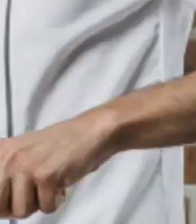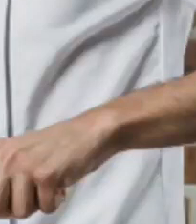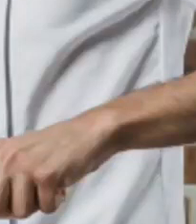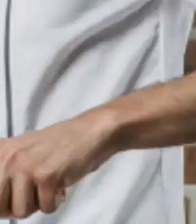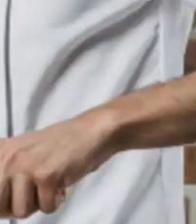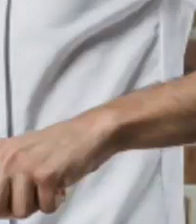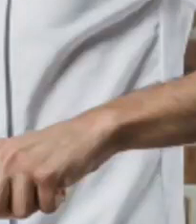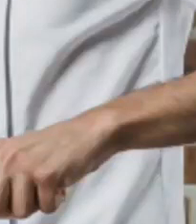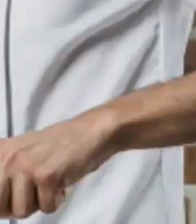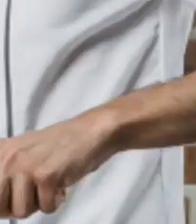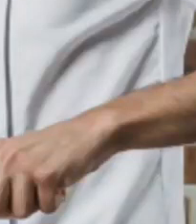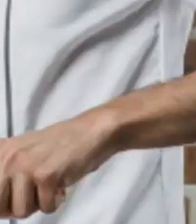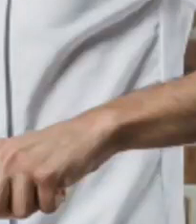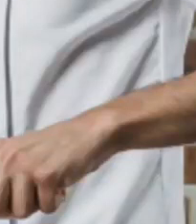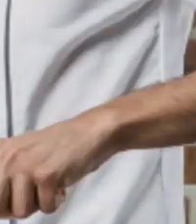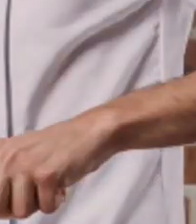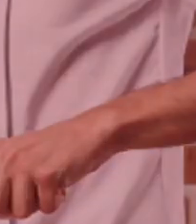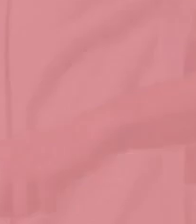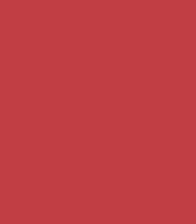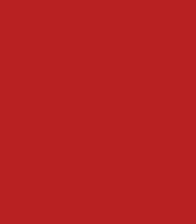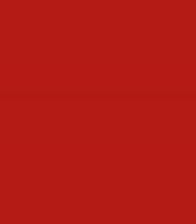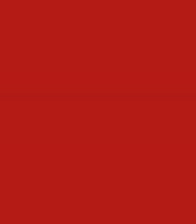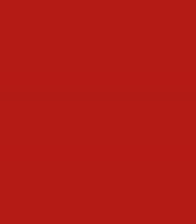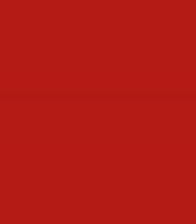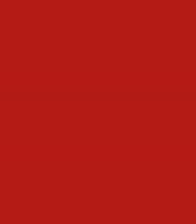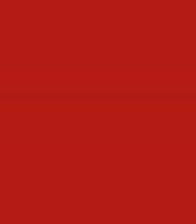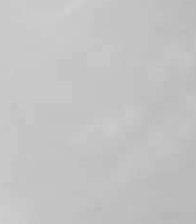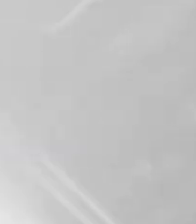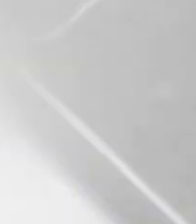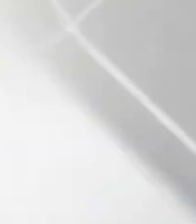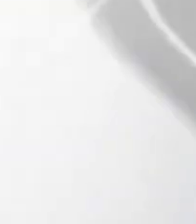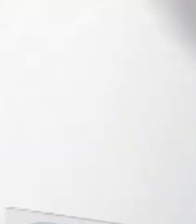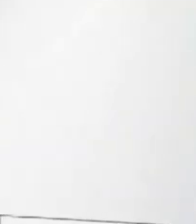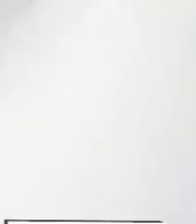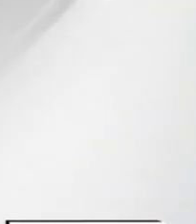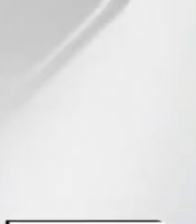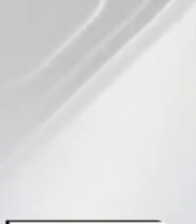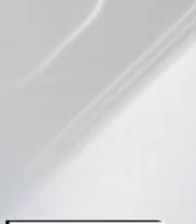retiros gratis, transferencias digitales gratis. Banco Meva.